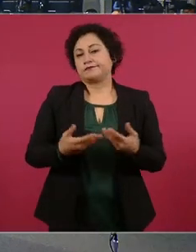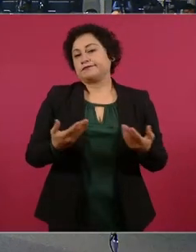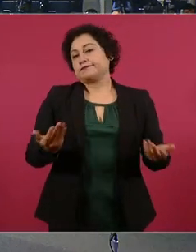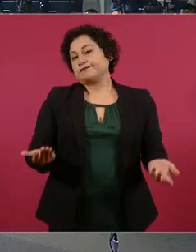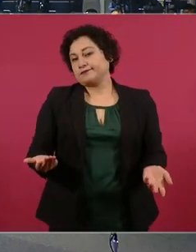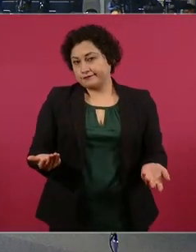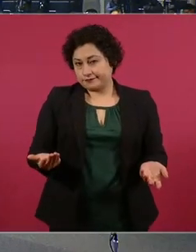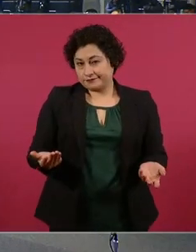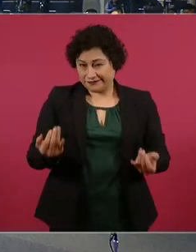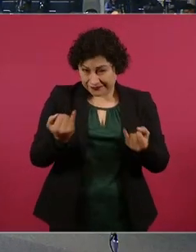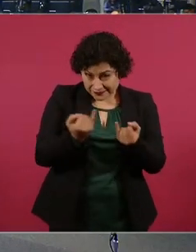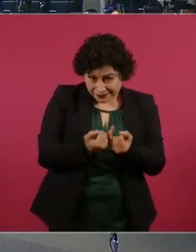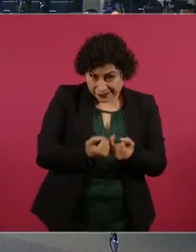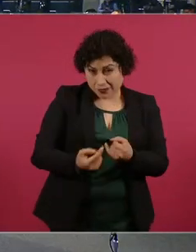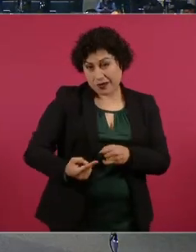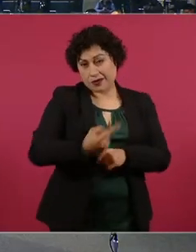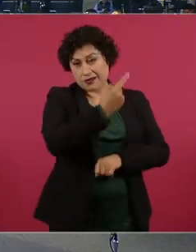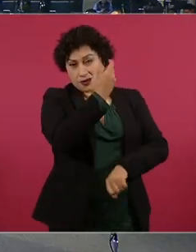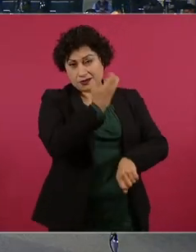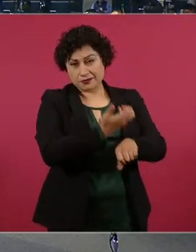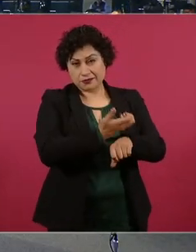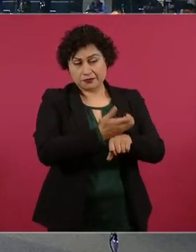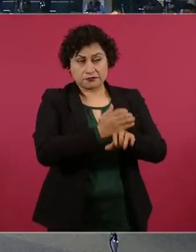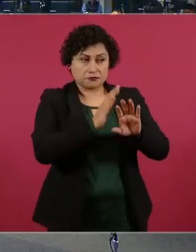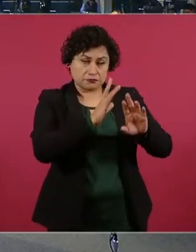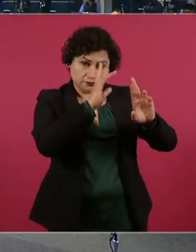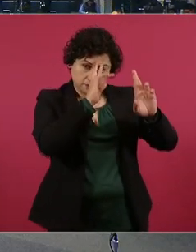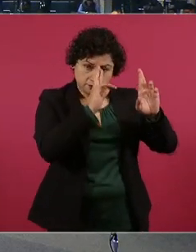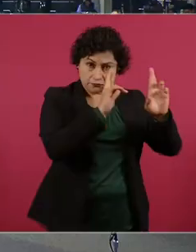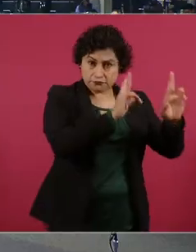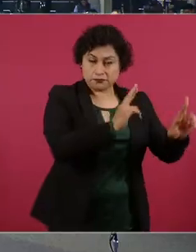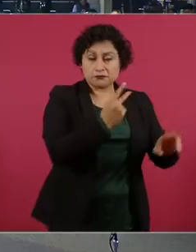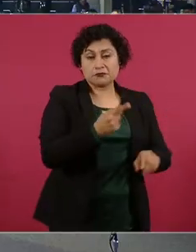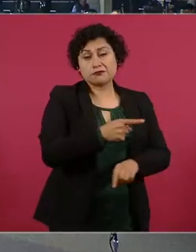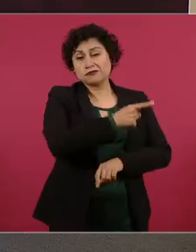en Estados Unidos, con todo respeto.